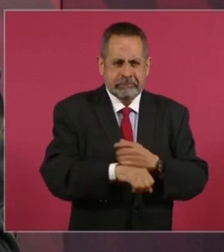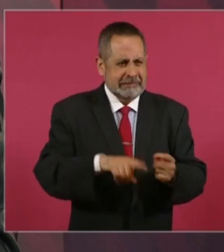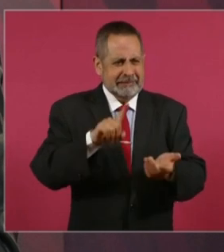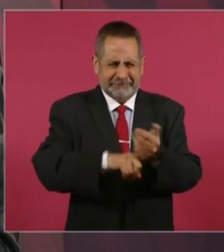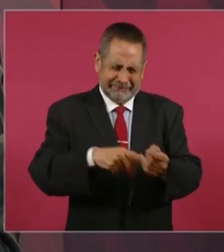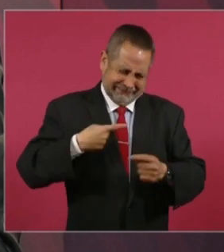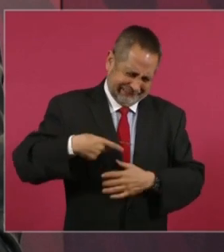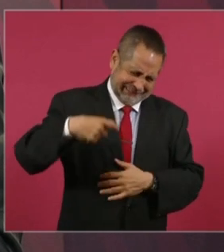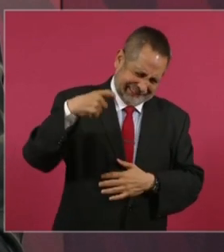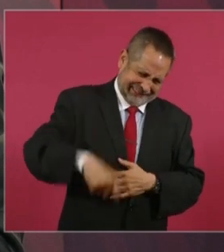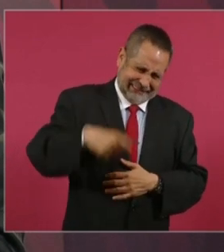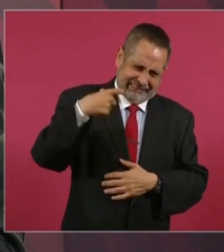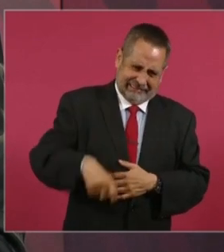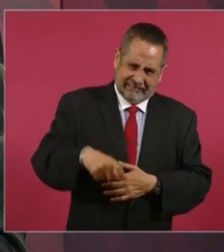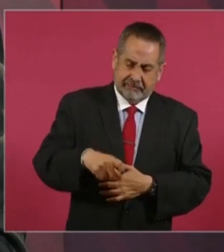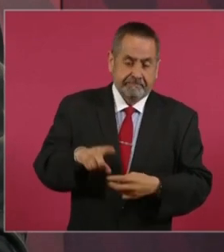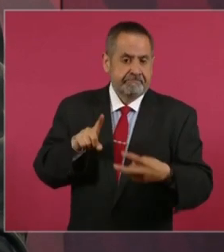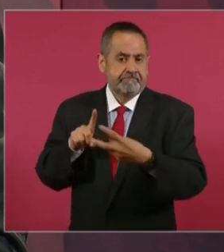ricos, ricos.